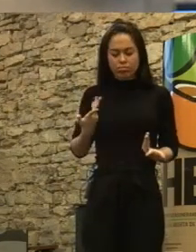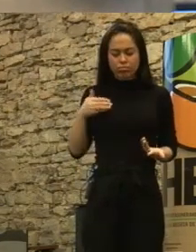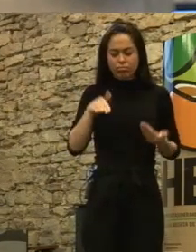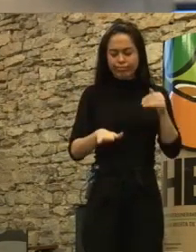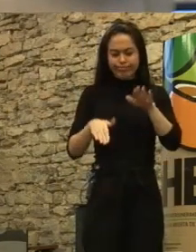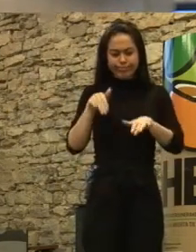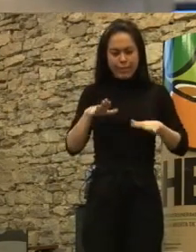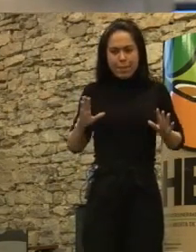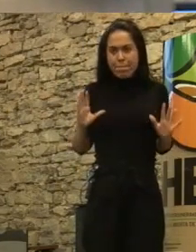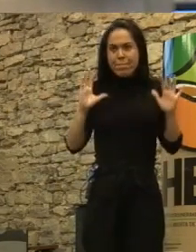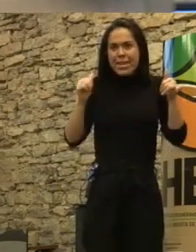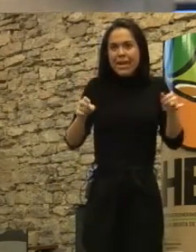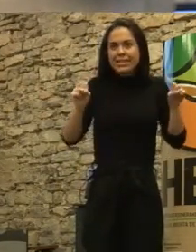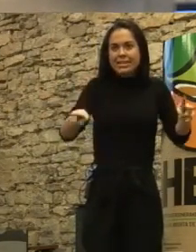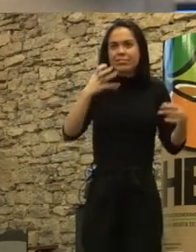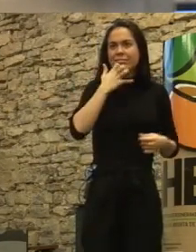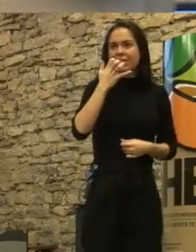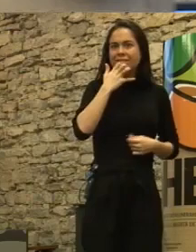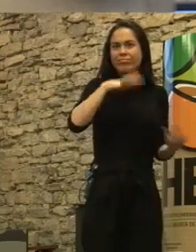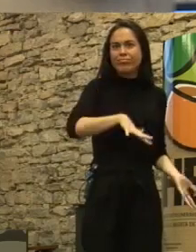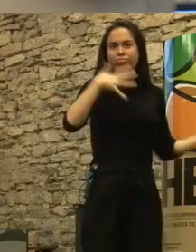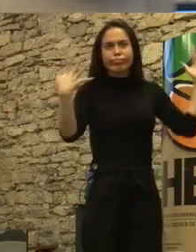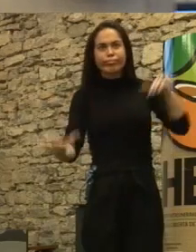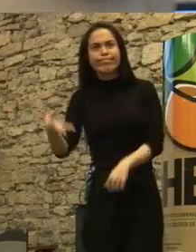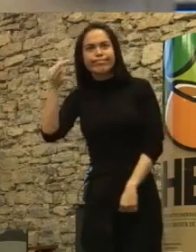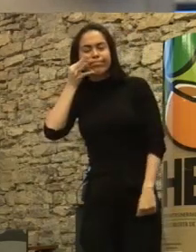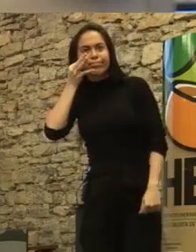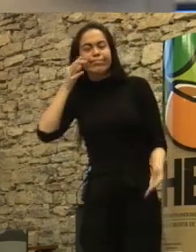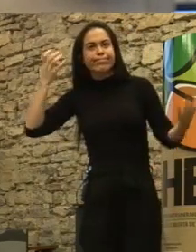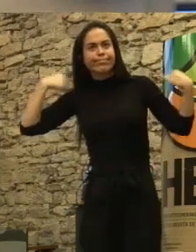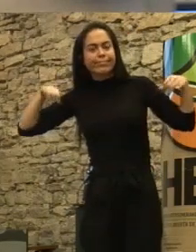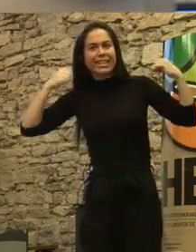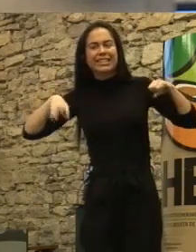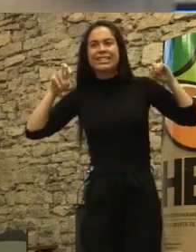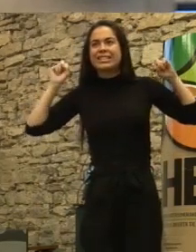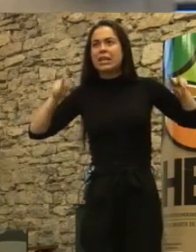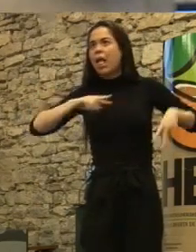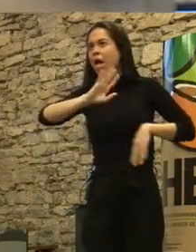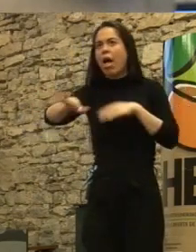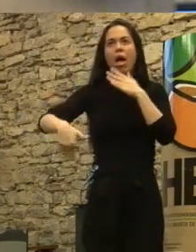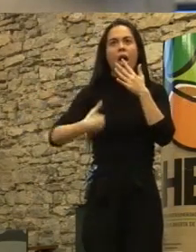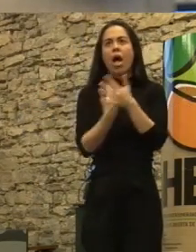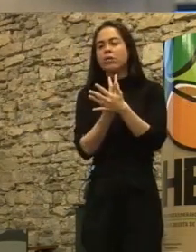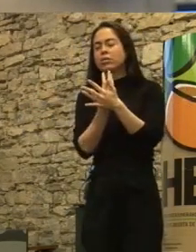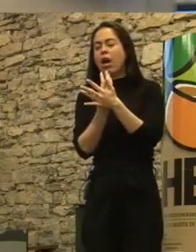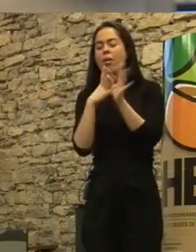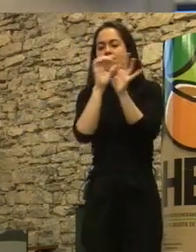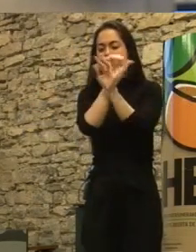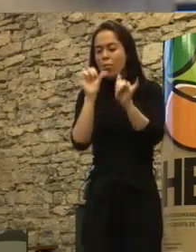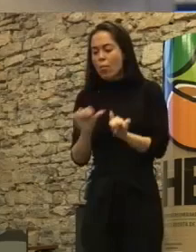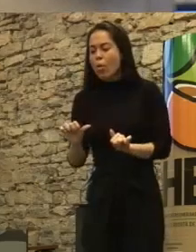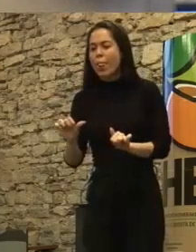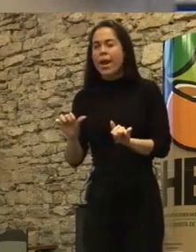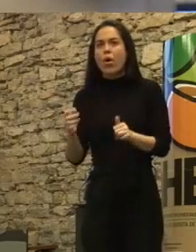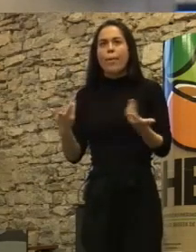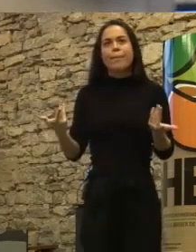forma, se materializan y hacen avanzar esta sociedad hacia un modelo en el que se defiendan más los intereses comunes y